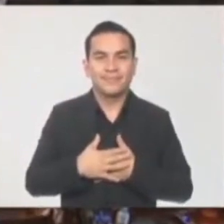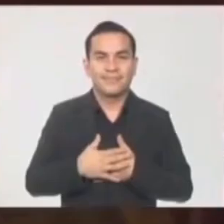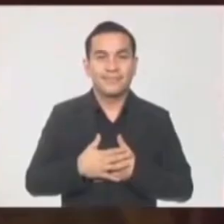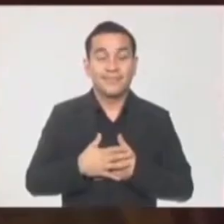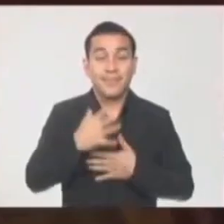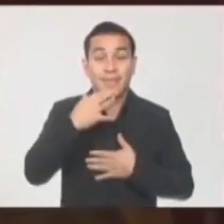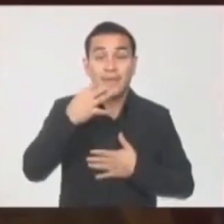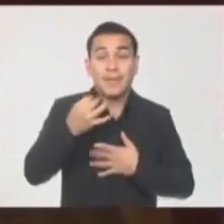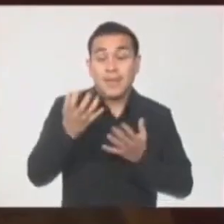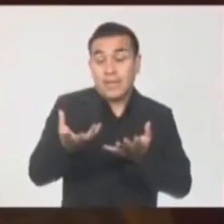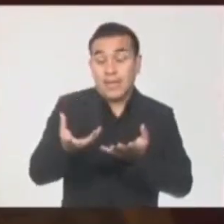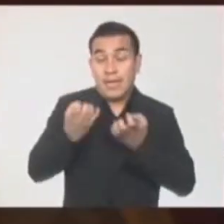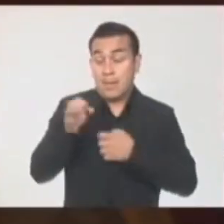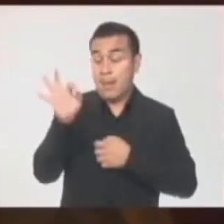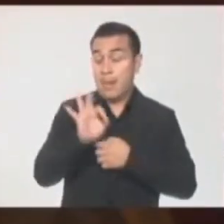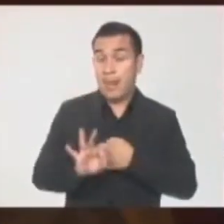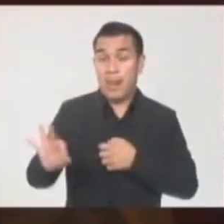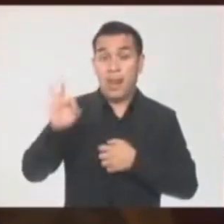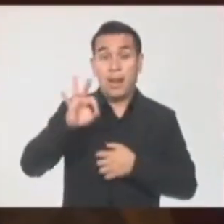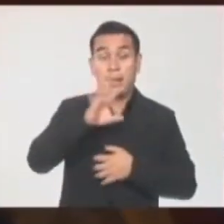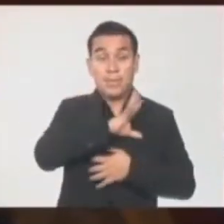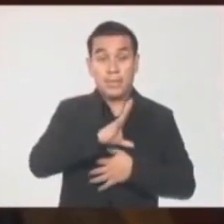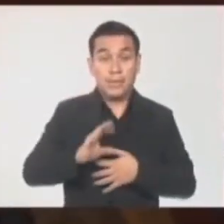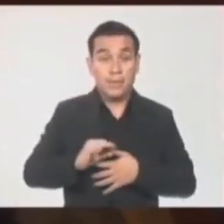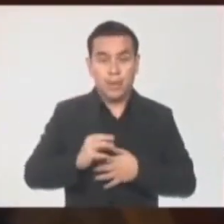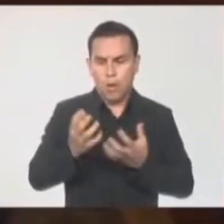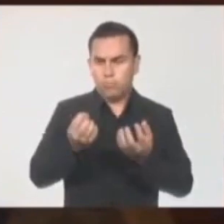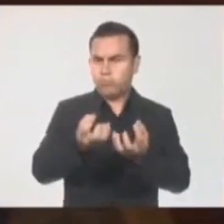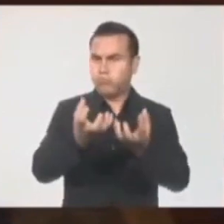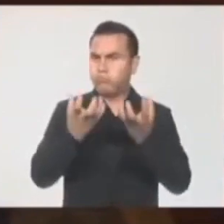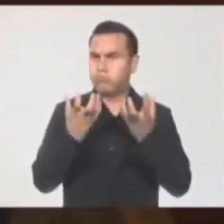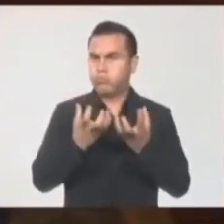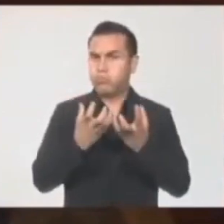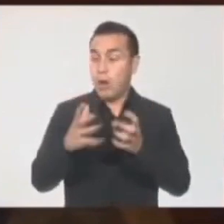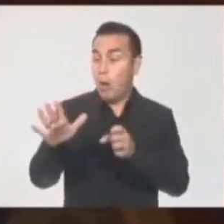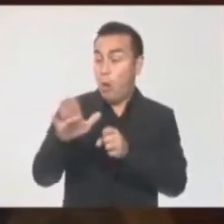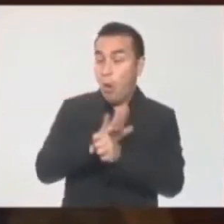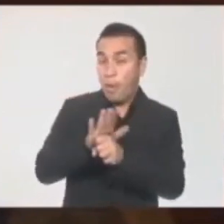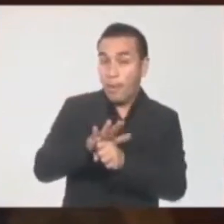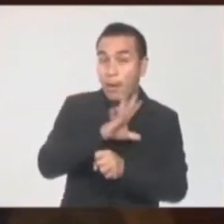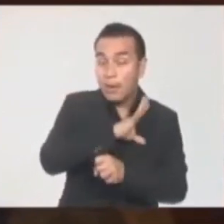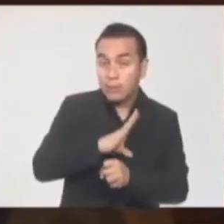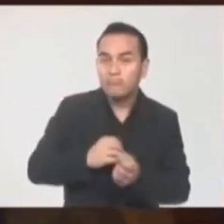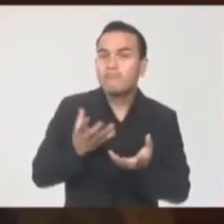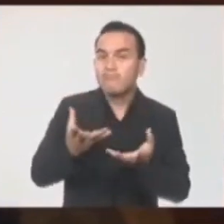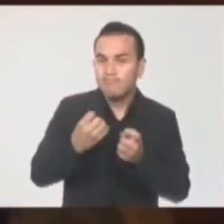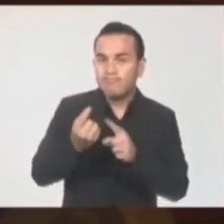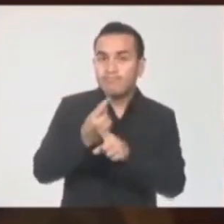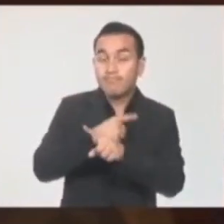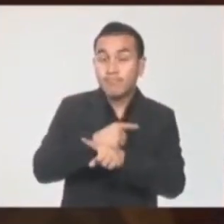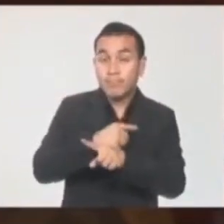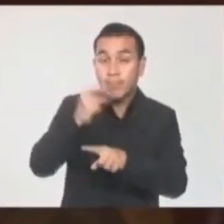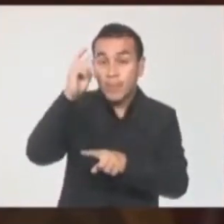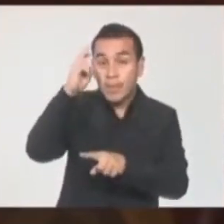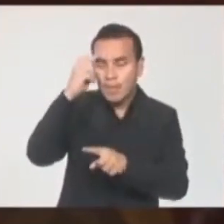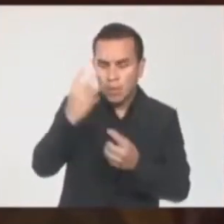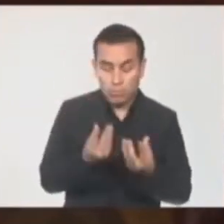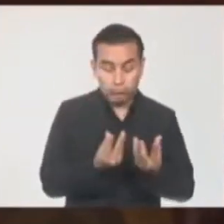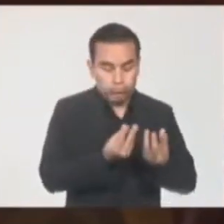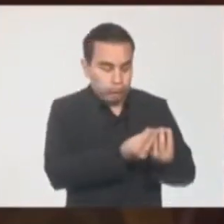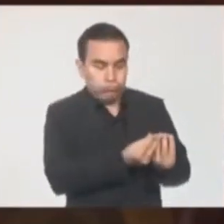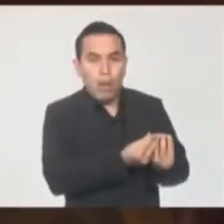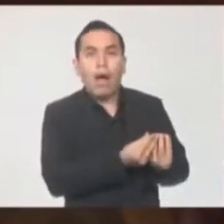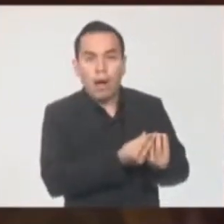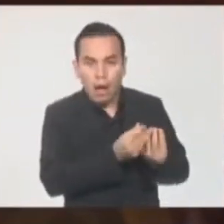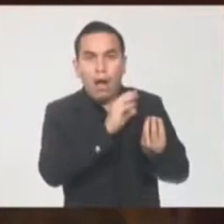Los que queremos un mejor país somos más, prácticamente la totalidad de salvadoreños. Pero esa ínfima minoría es poderosa